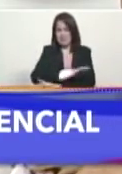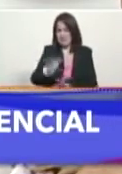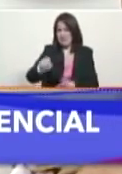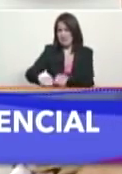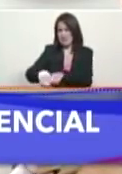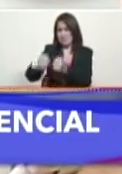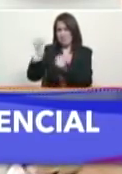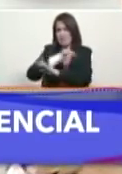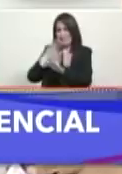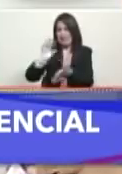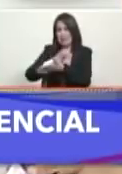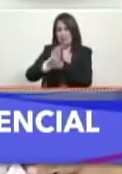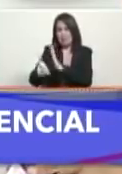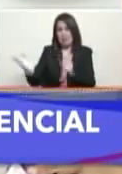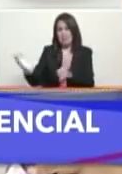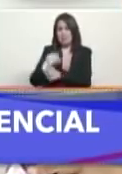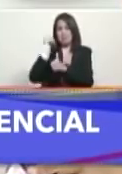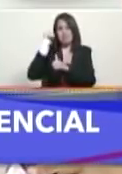de raíz.